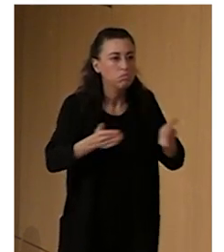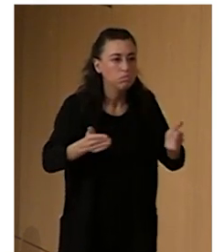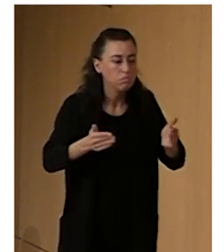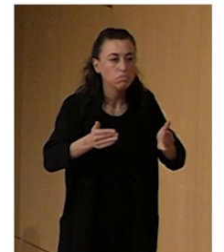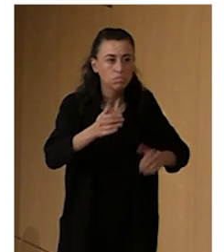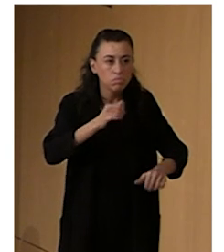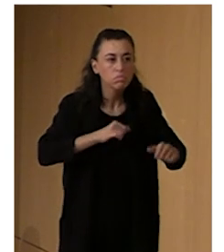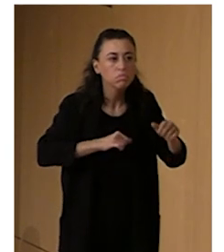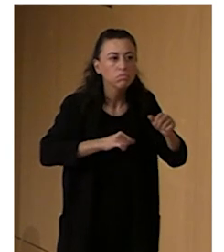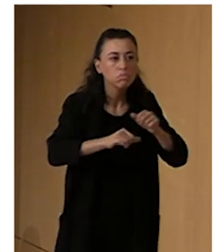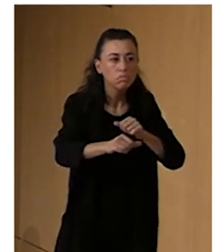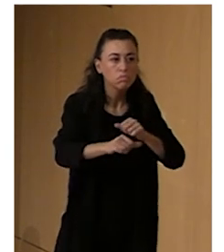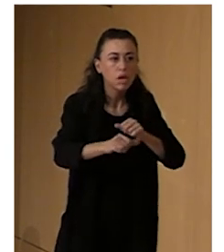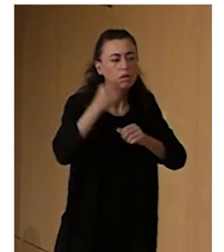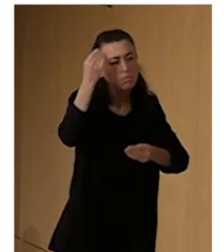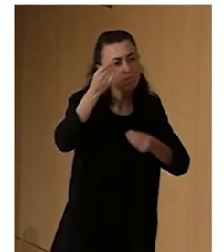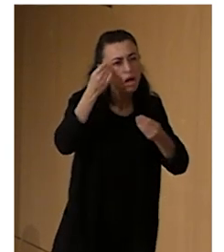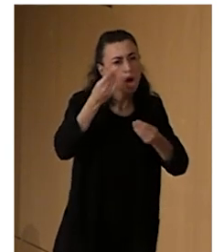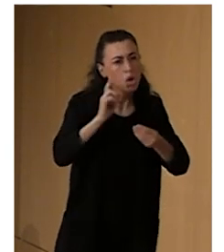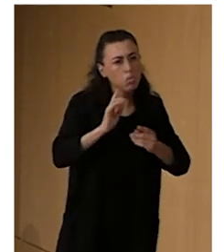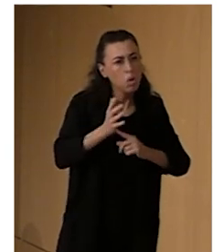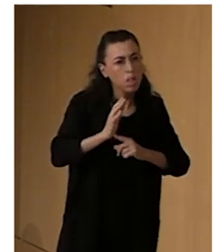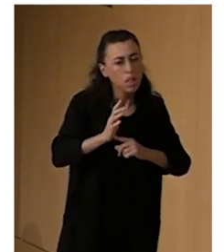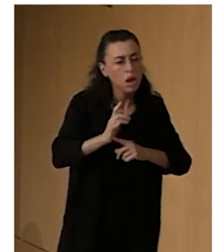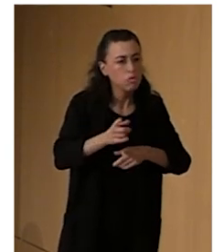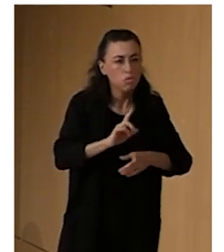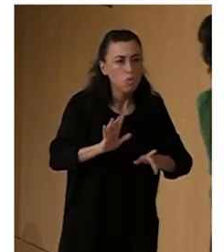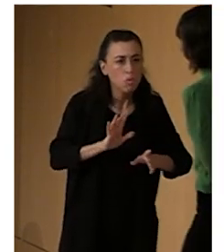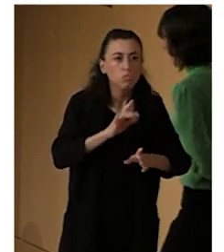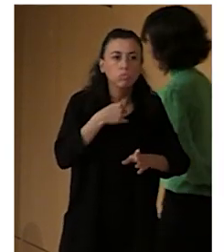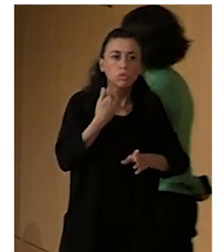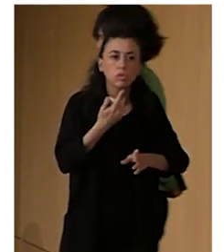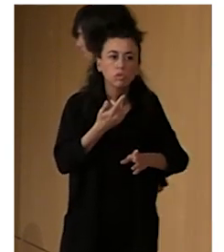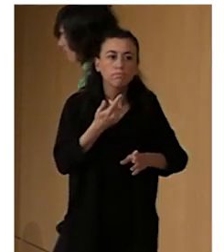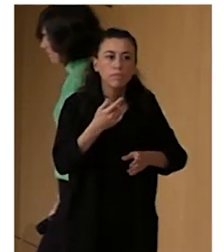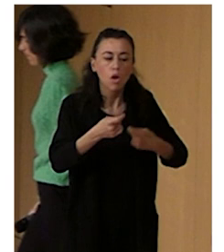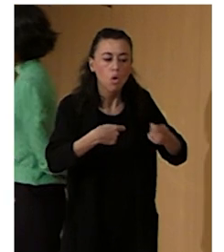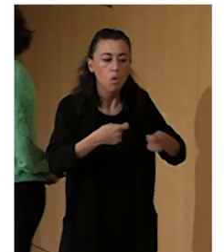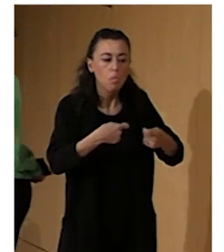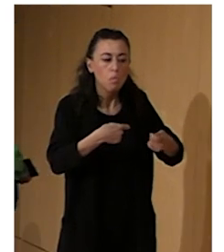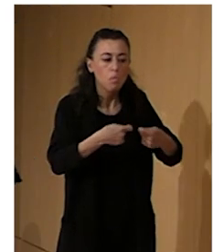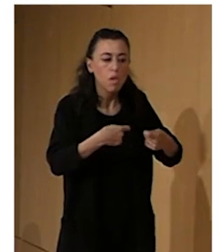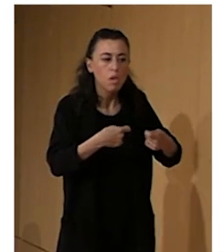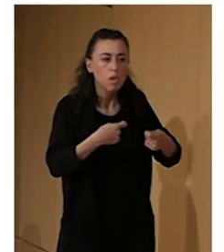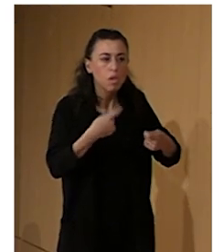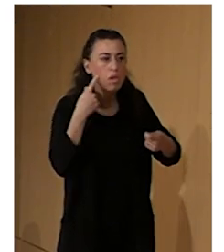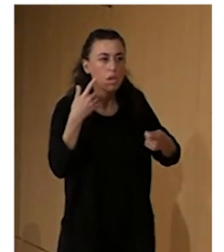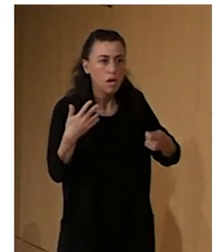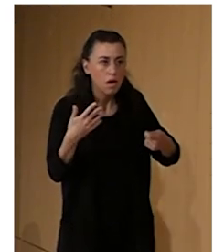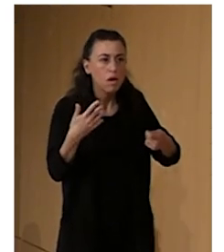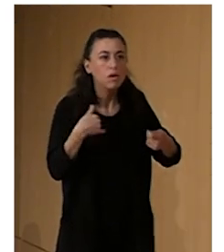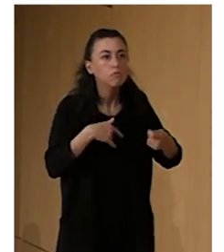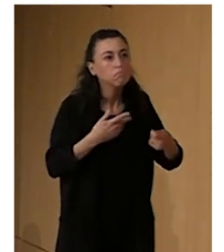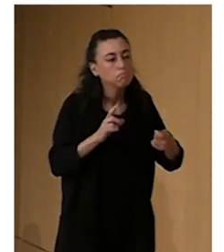que aleje un poco eh de lo que es el mero cine comercial es un cine que se pretende que desarrollen los